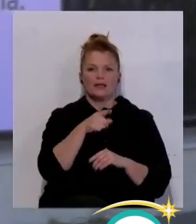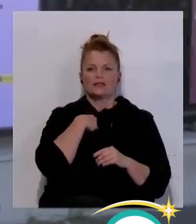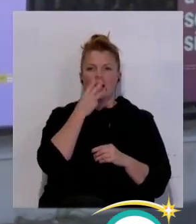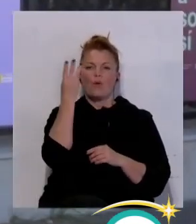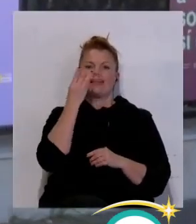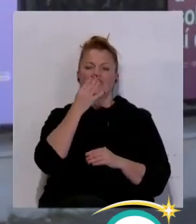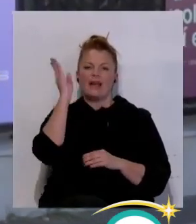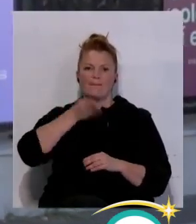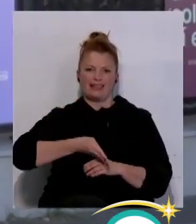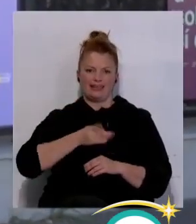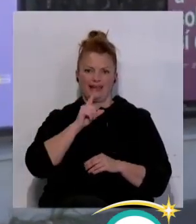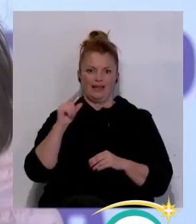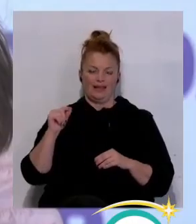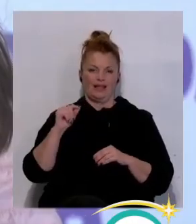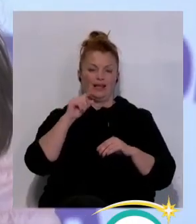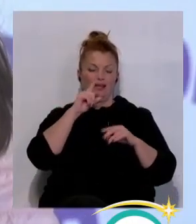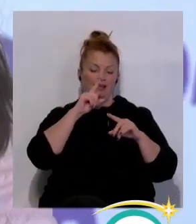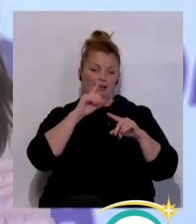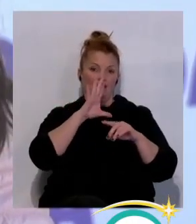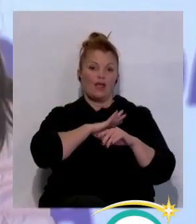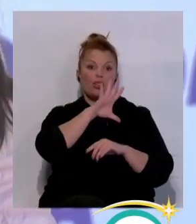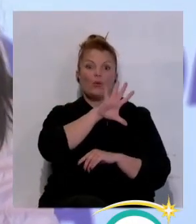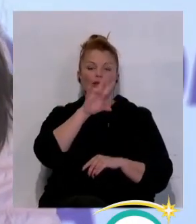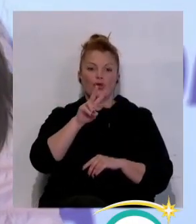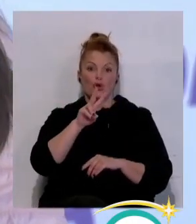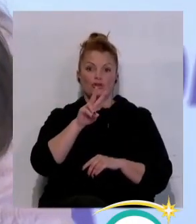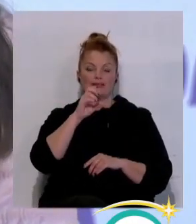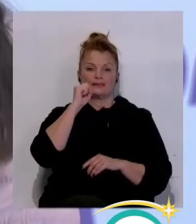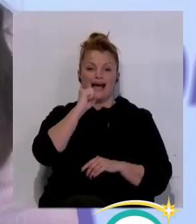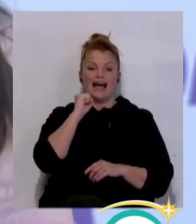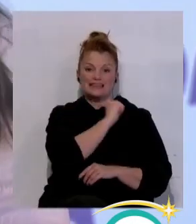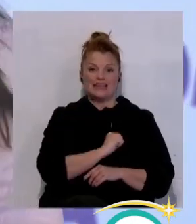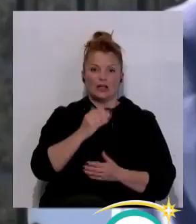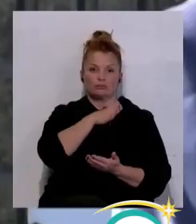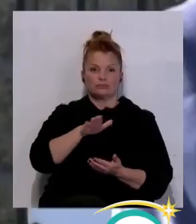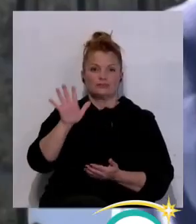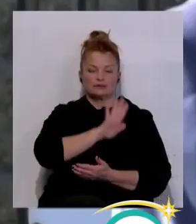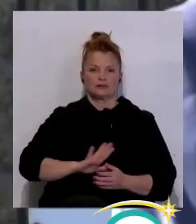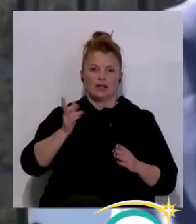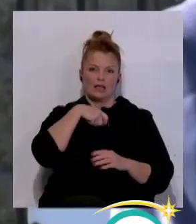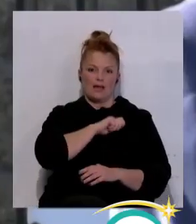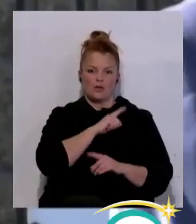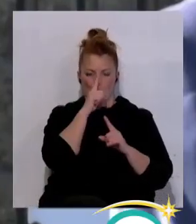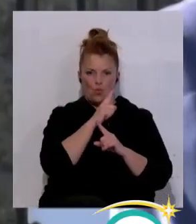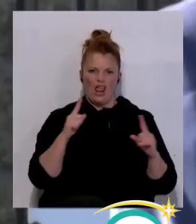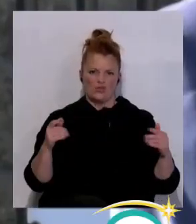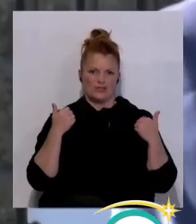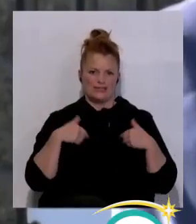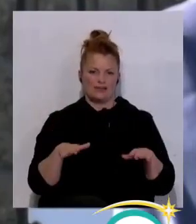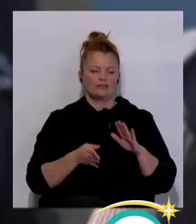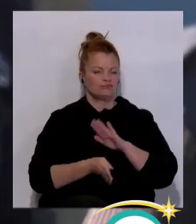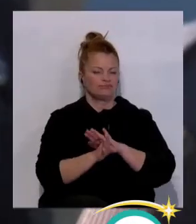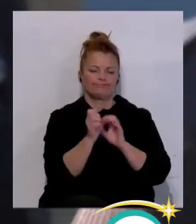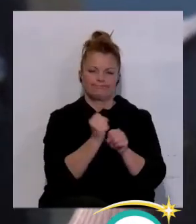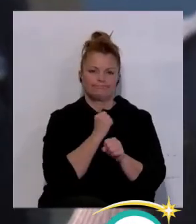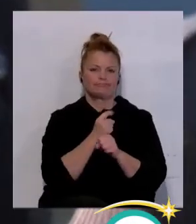parte de los 52 asesinatos que llevamos en toda España en lo que llevamos de año. Con lo cual tenemos que seguir